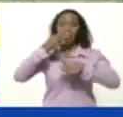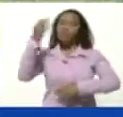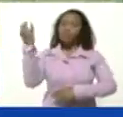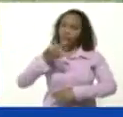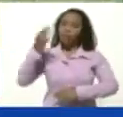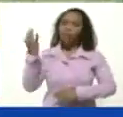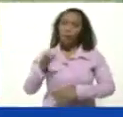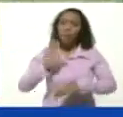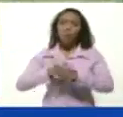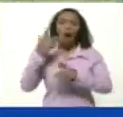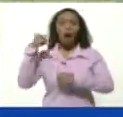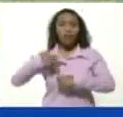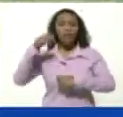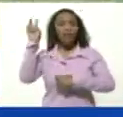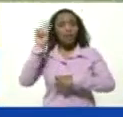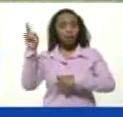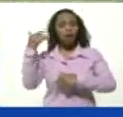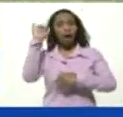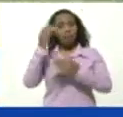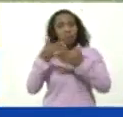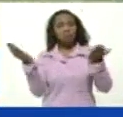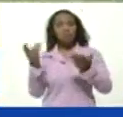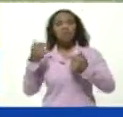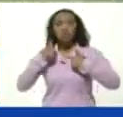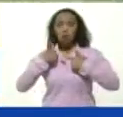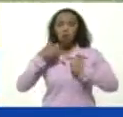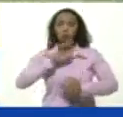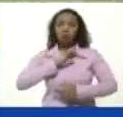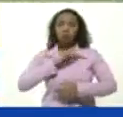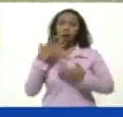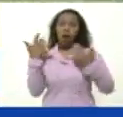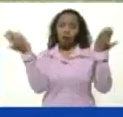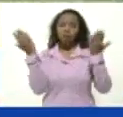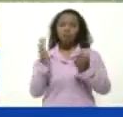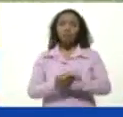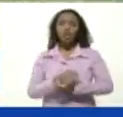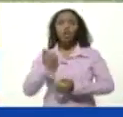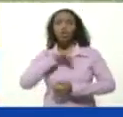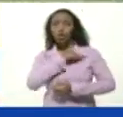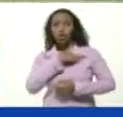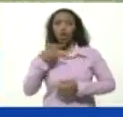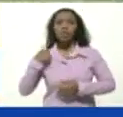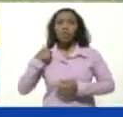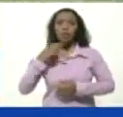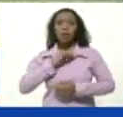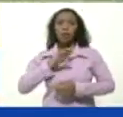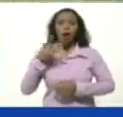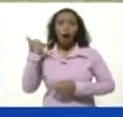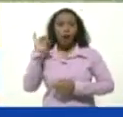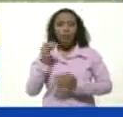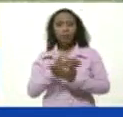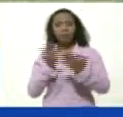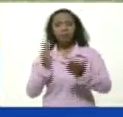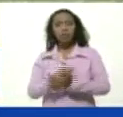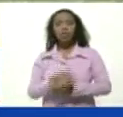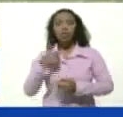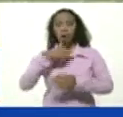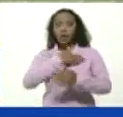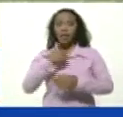¿verdad? ¿Venezuela tiene con qué? Yo tengo con qué. Nosotros tenemos con qué. Y yo quiero